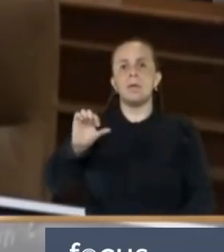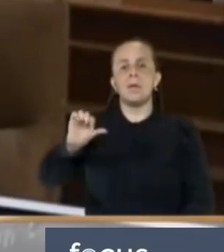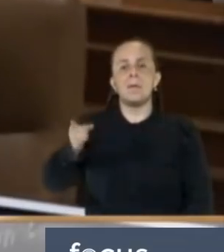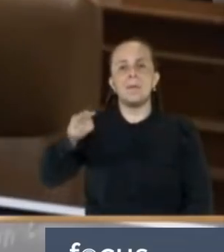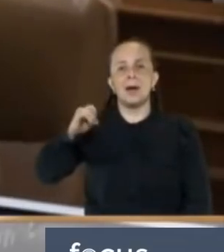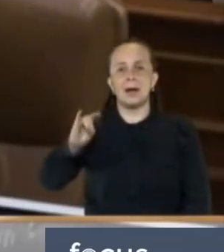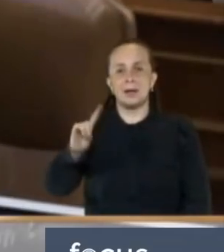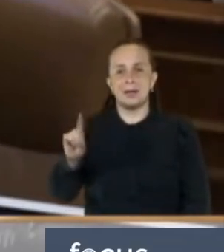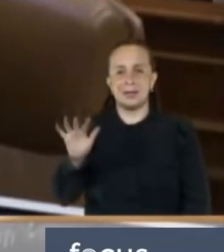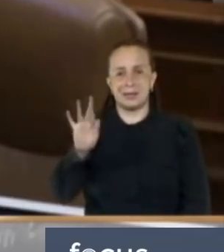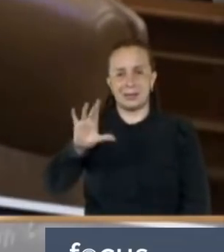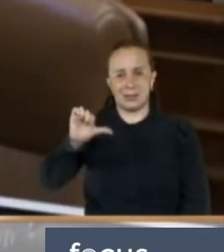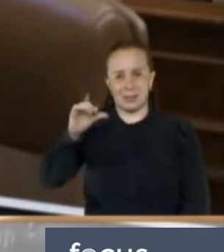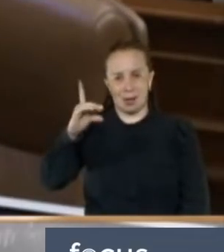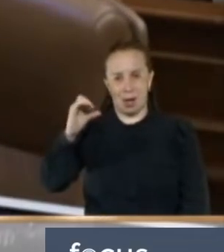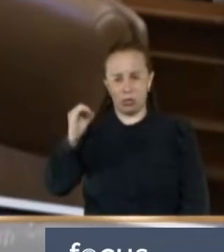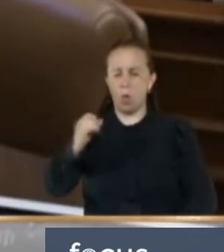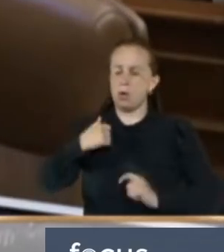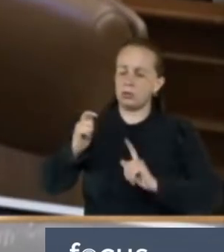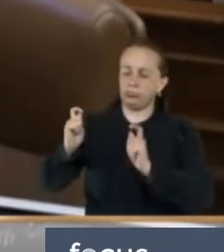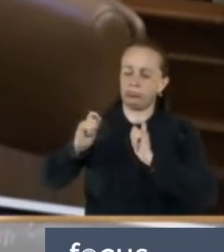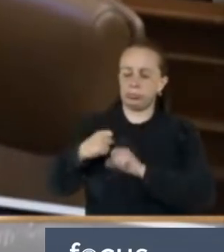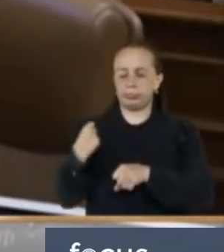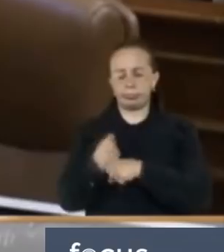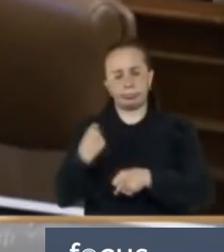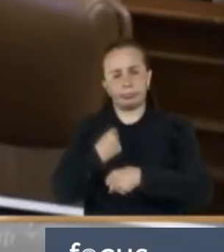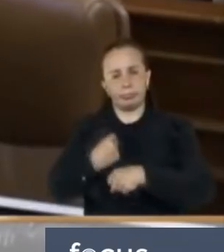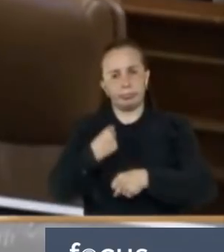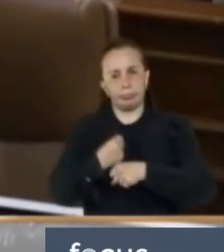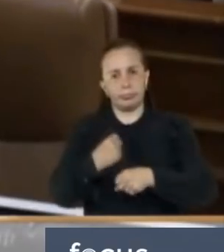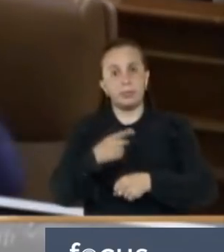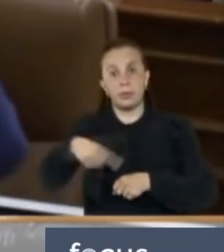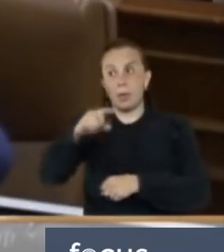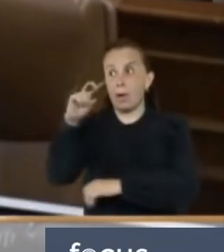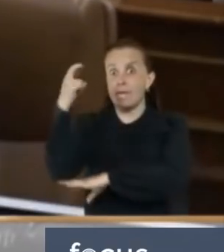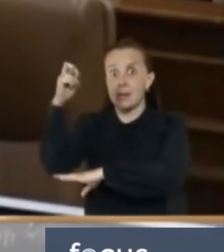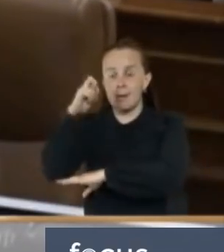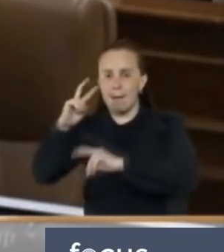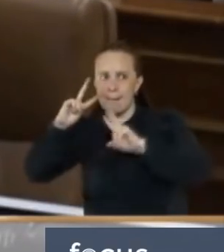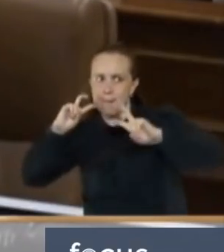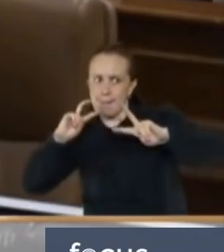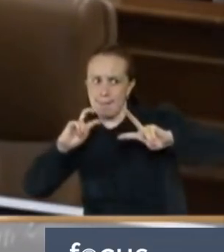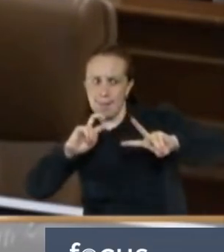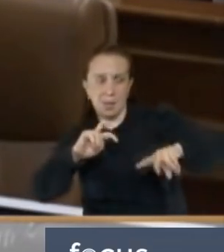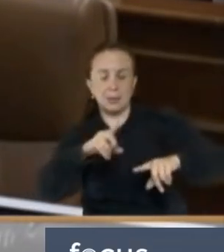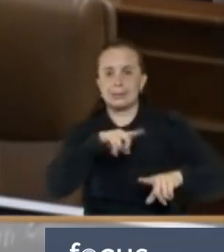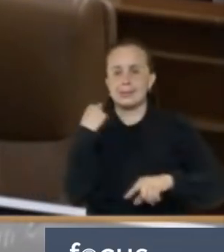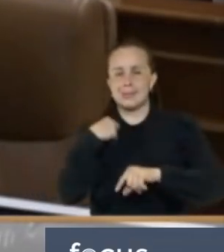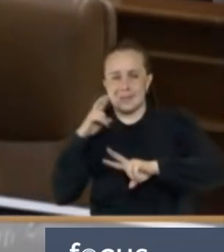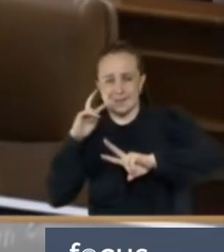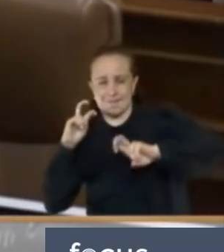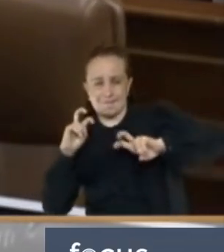disciplinaria, pierde la competencia la fiscalía para proseguir la investigación que contra él se adelanta y